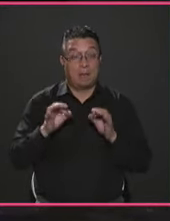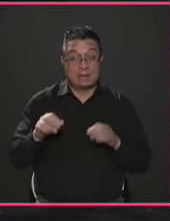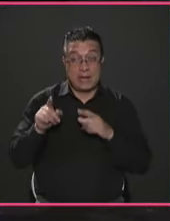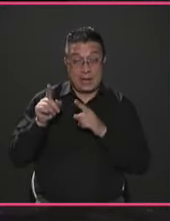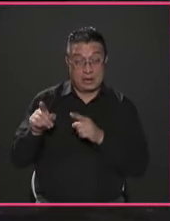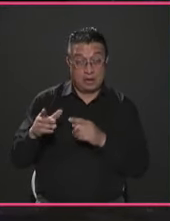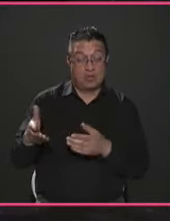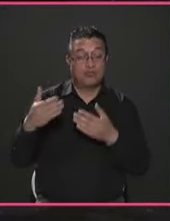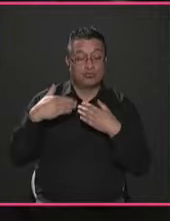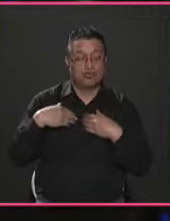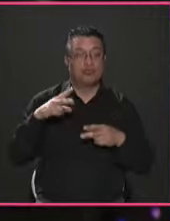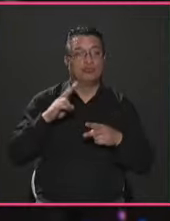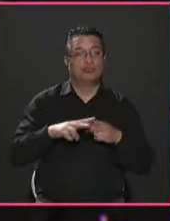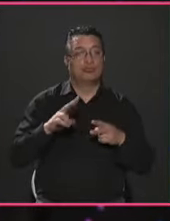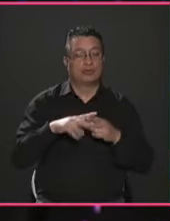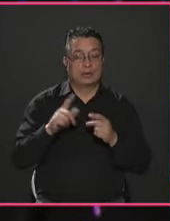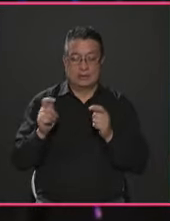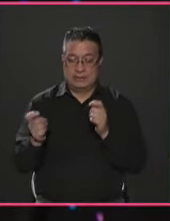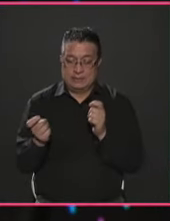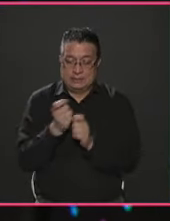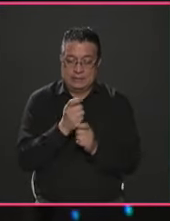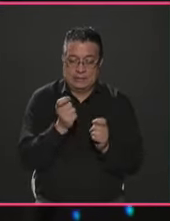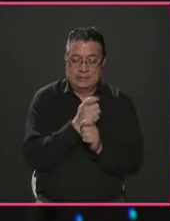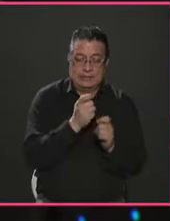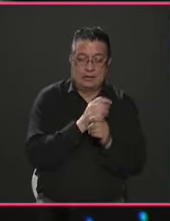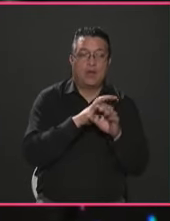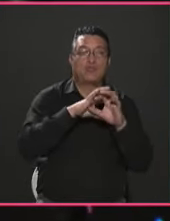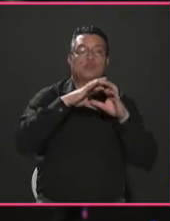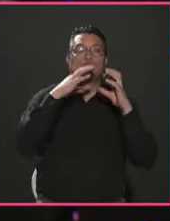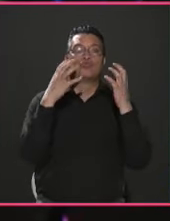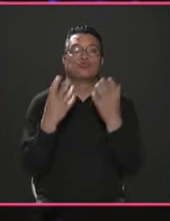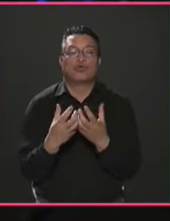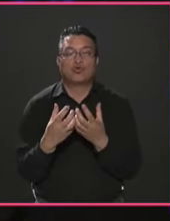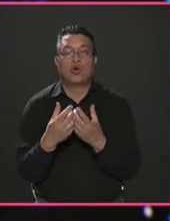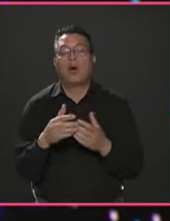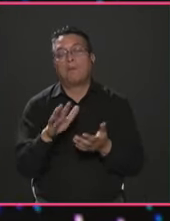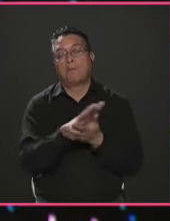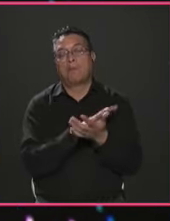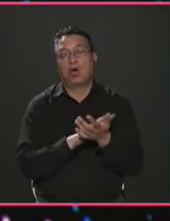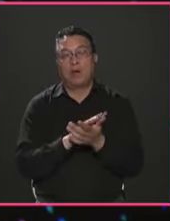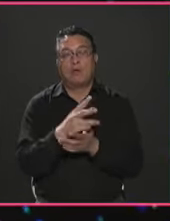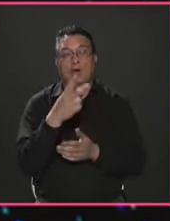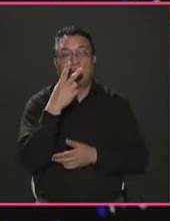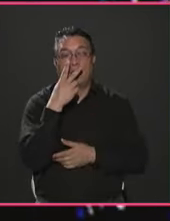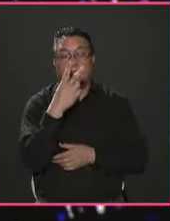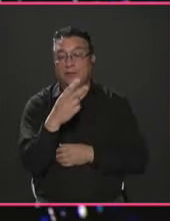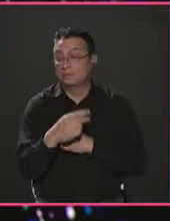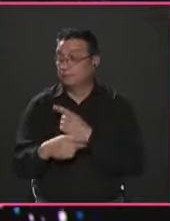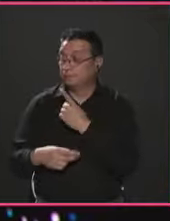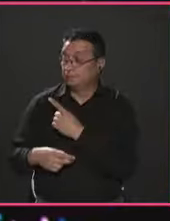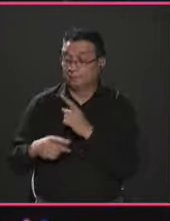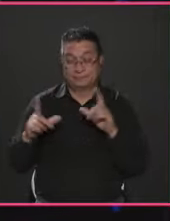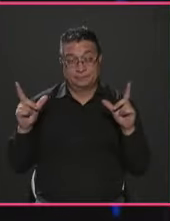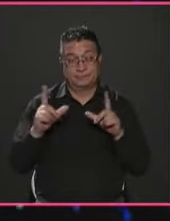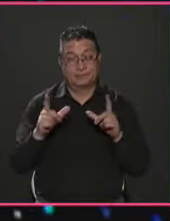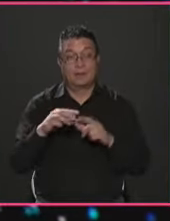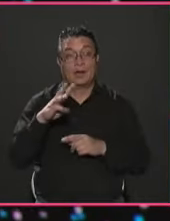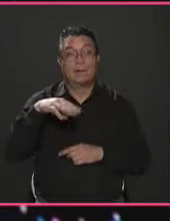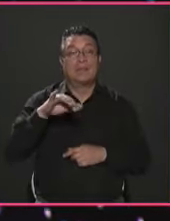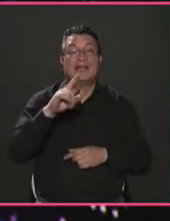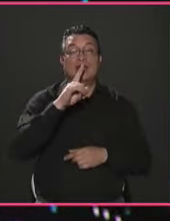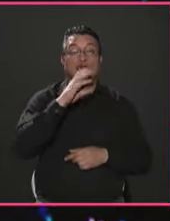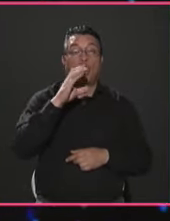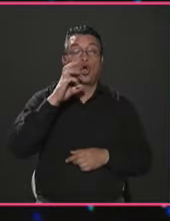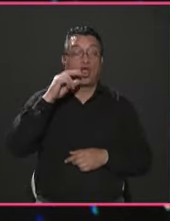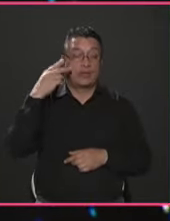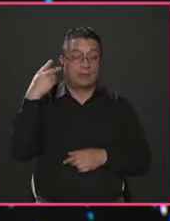ha utilizado para reconstruir migraciones a lo largo del mundo Entonces por ejemplo como podemos ver en la figura las mitocondrias